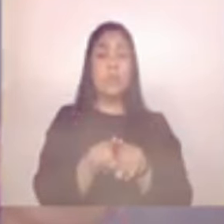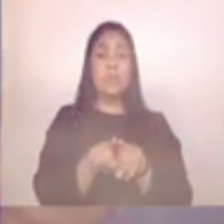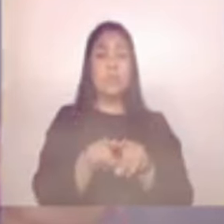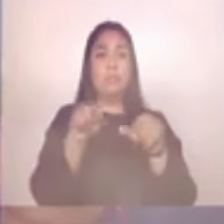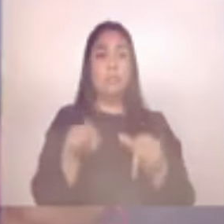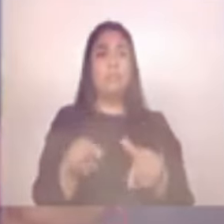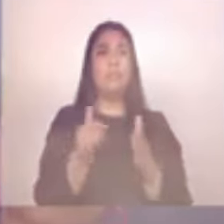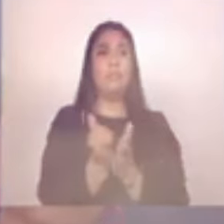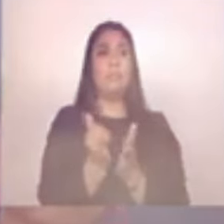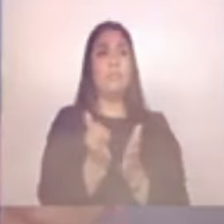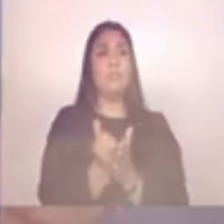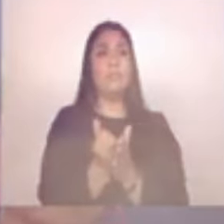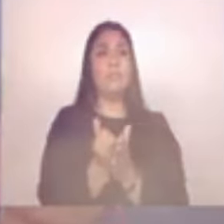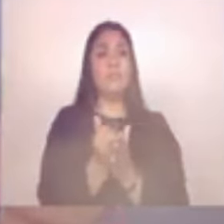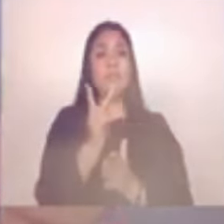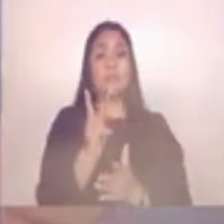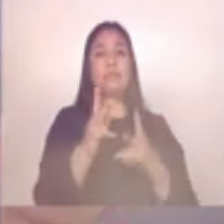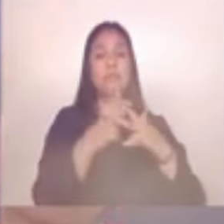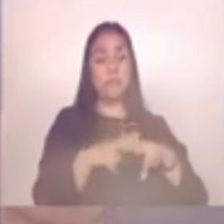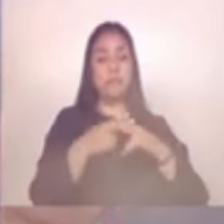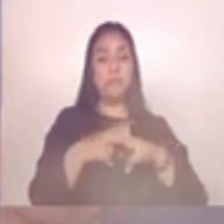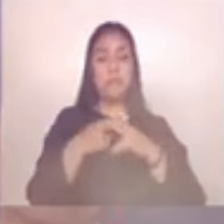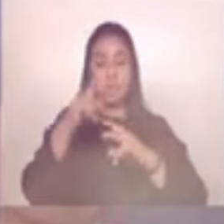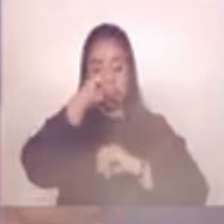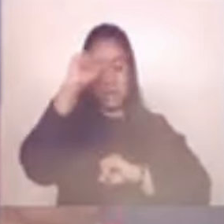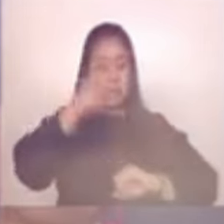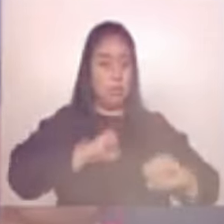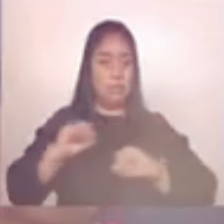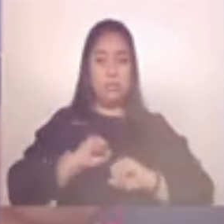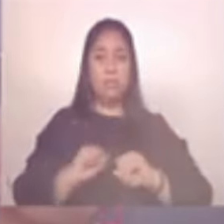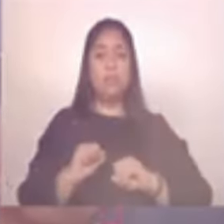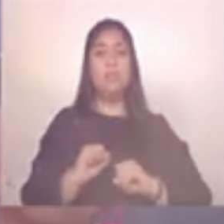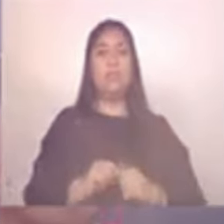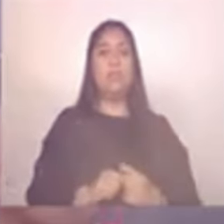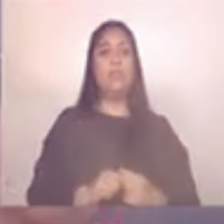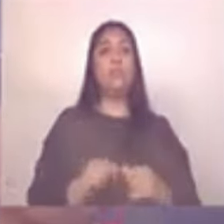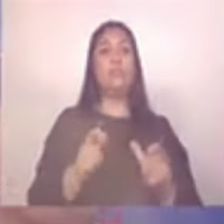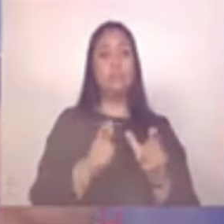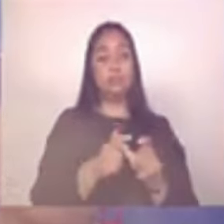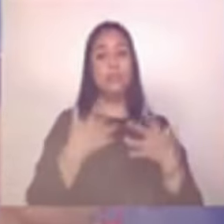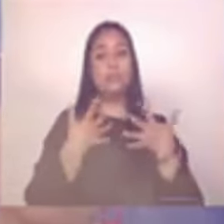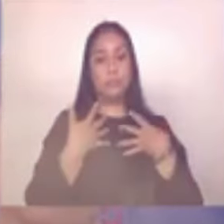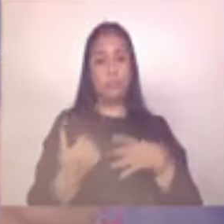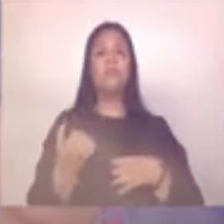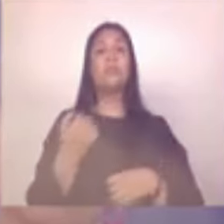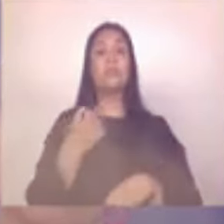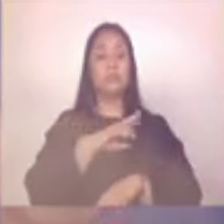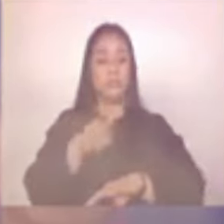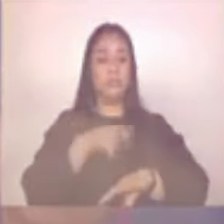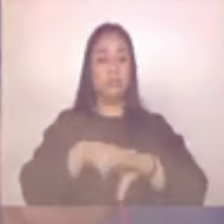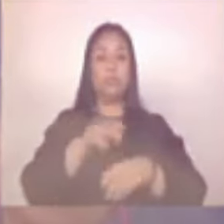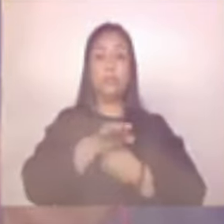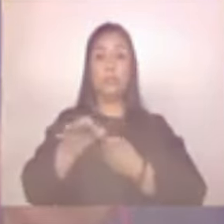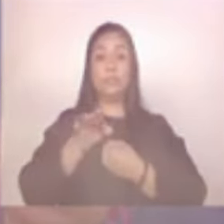instancias y los mecanismos de trabajo que tenemos con la Asamblea Nacional de Pueblos Indígenas y Originarios y en